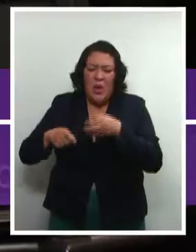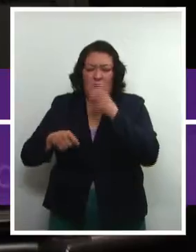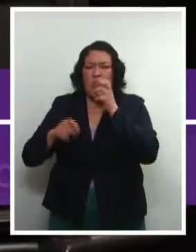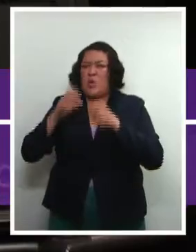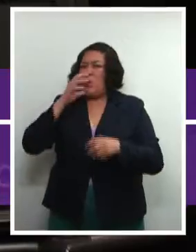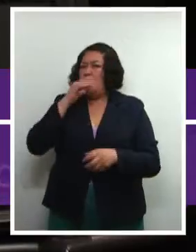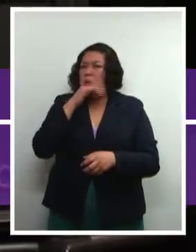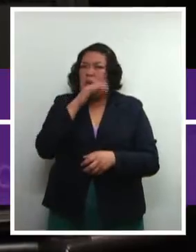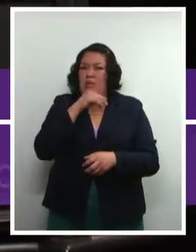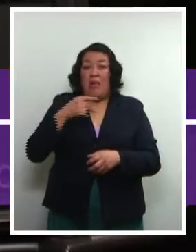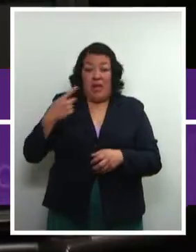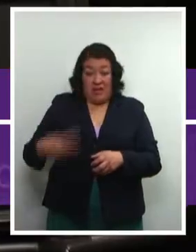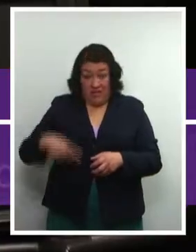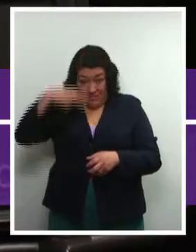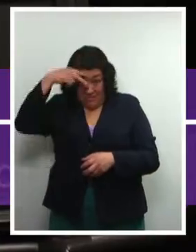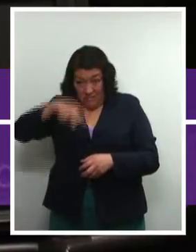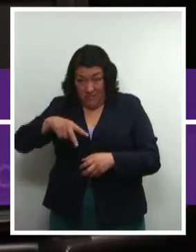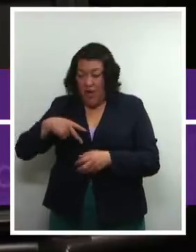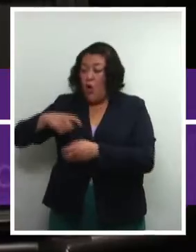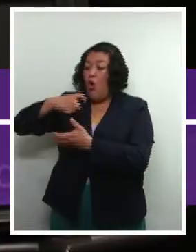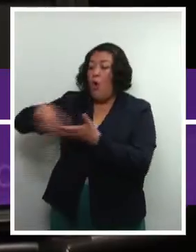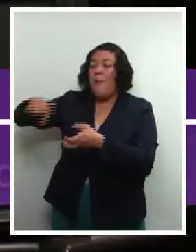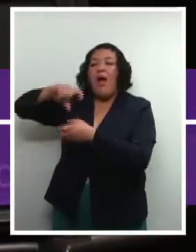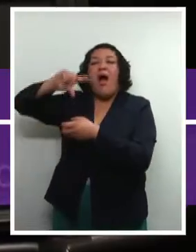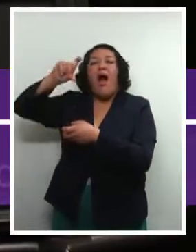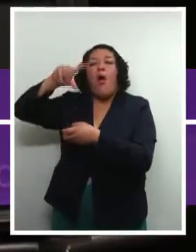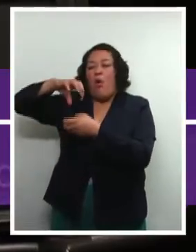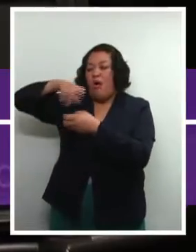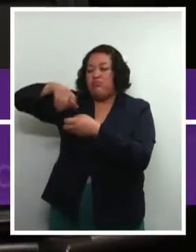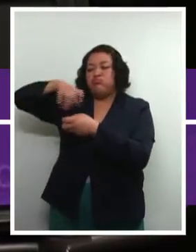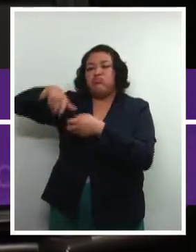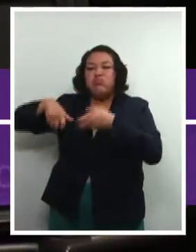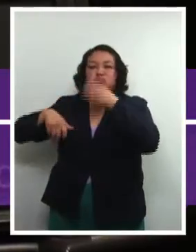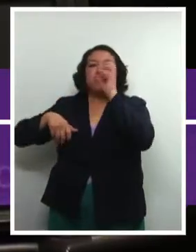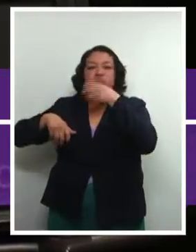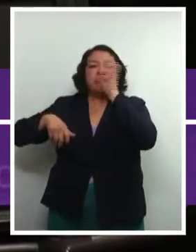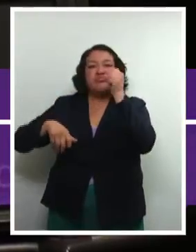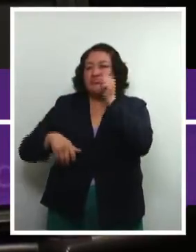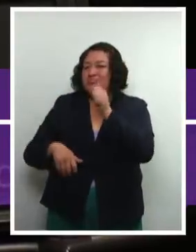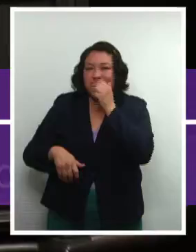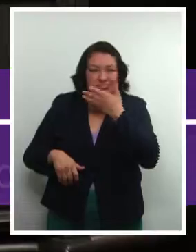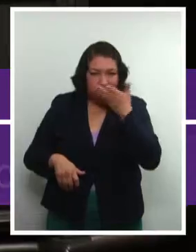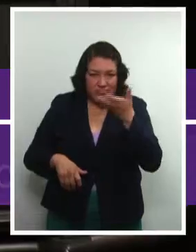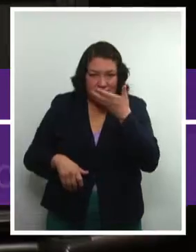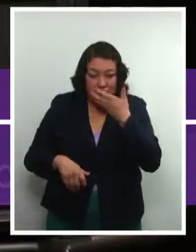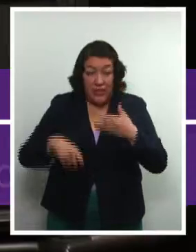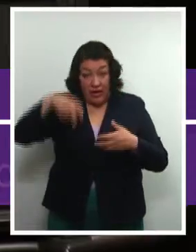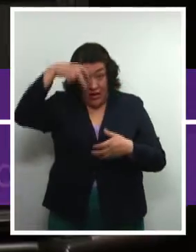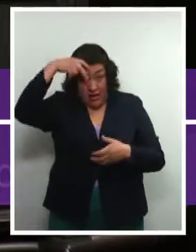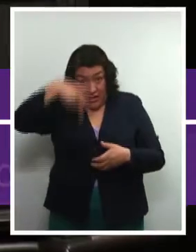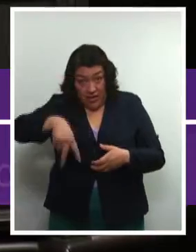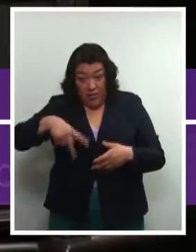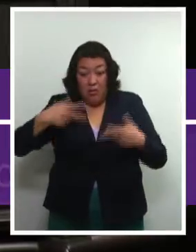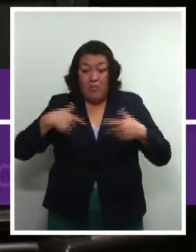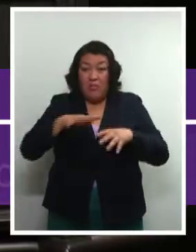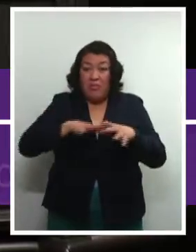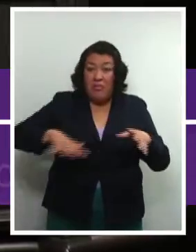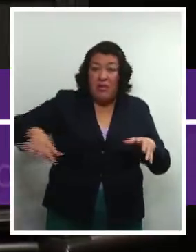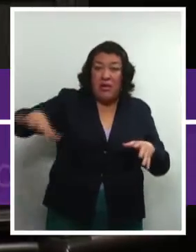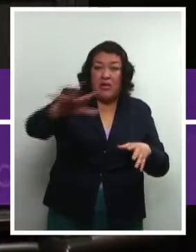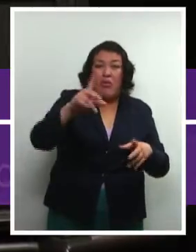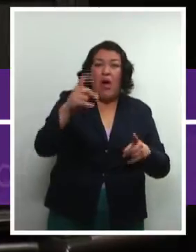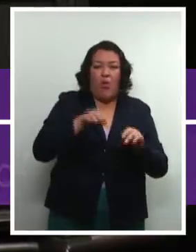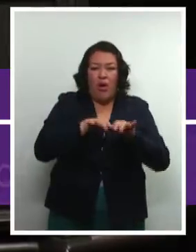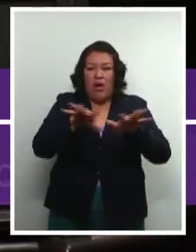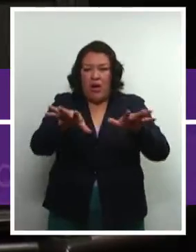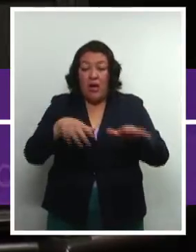nuestro país consume más agua embotellada cada año. La cobertura del suministro de agua en México es bastante alta. La